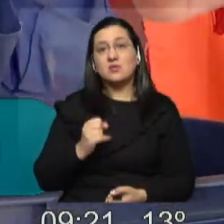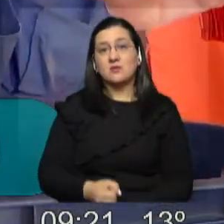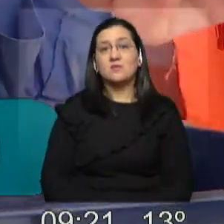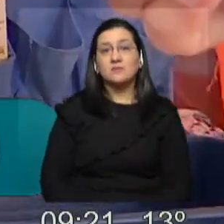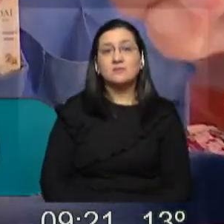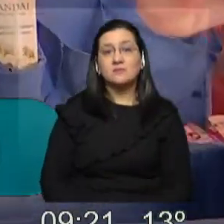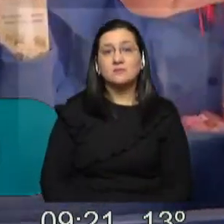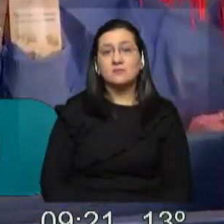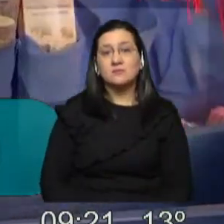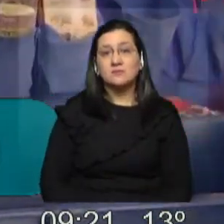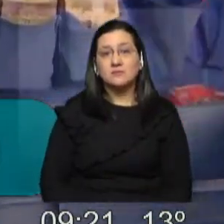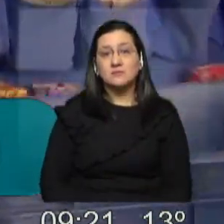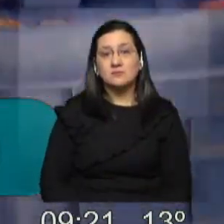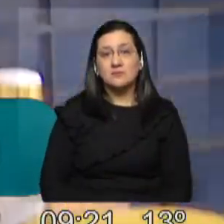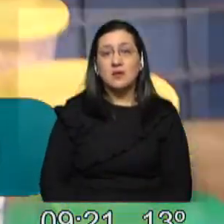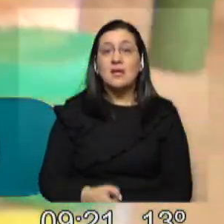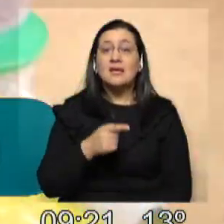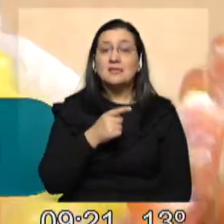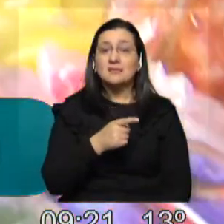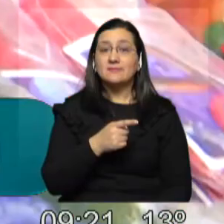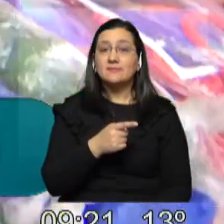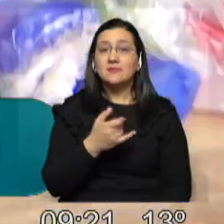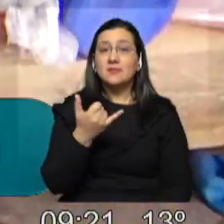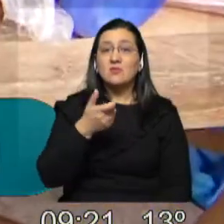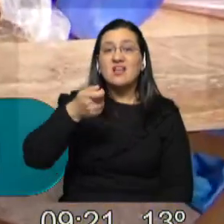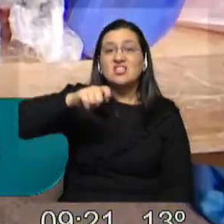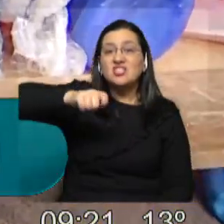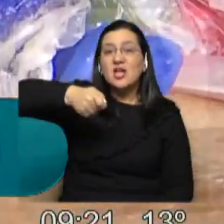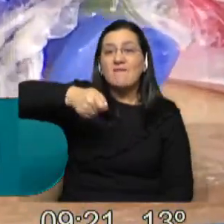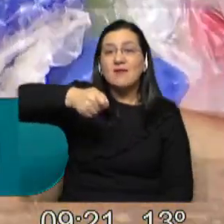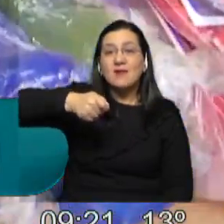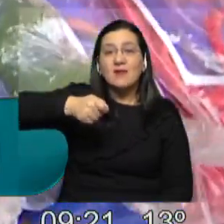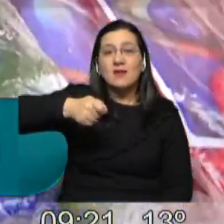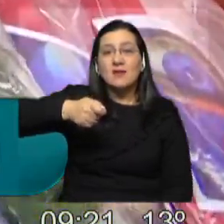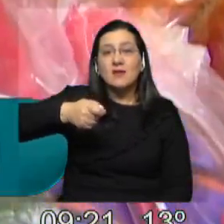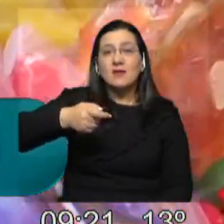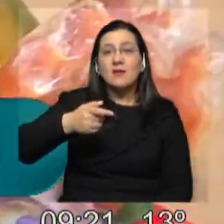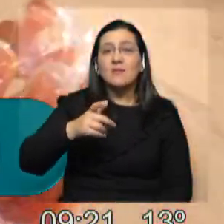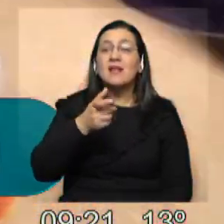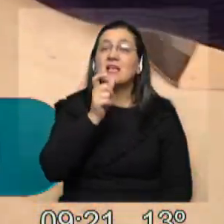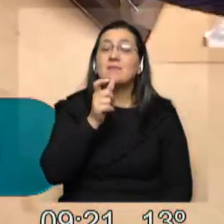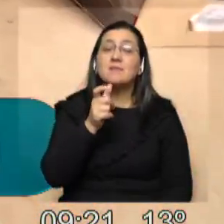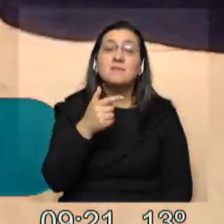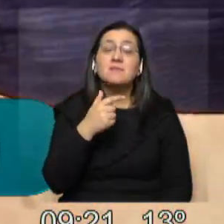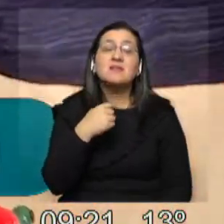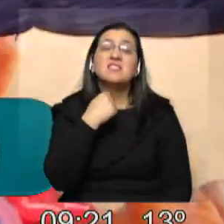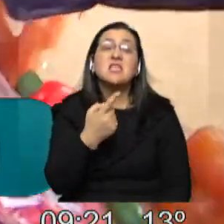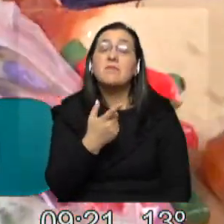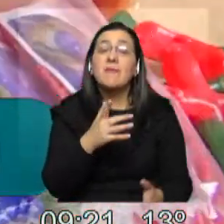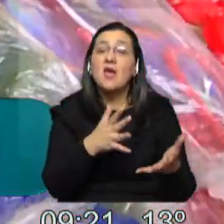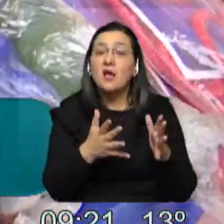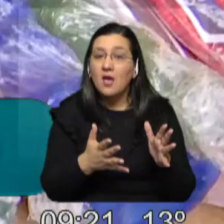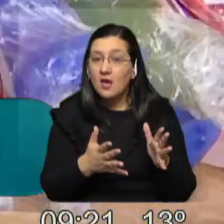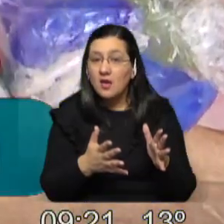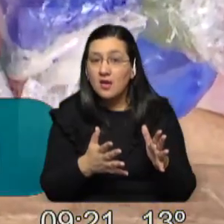salud. Y esta que tiene, bueno, la llave, esta llave, ¿qué cosas puede abrirme en la vida, digamos? O sea, ¿para qué me puede